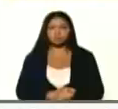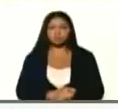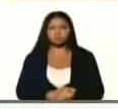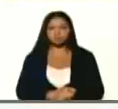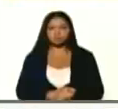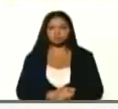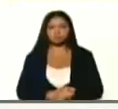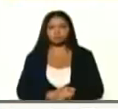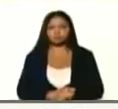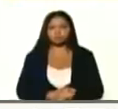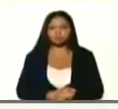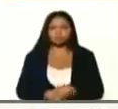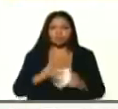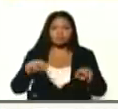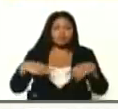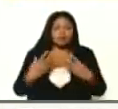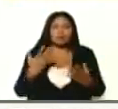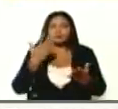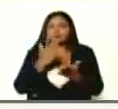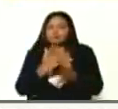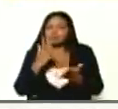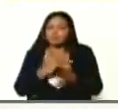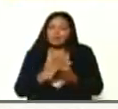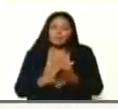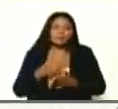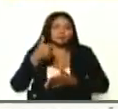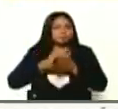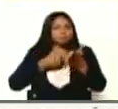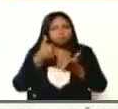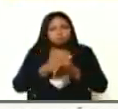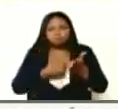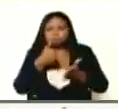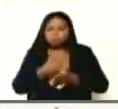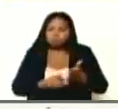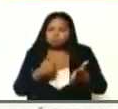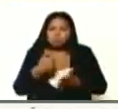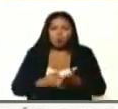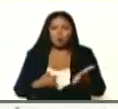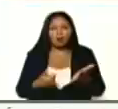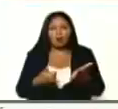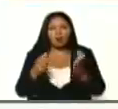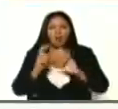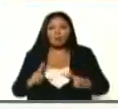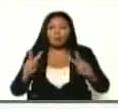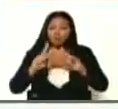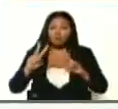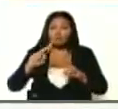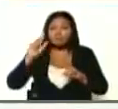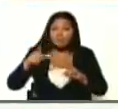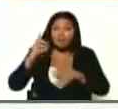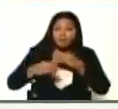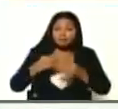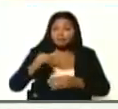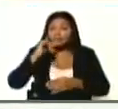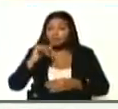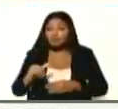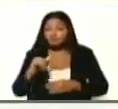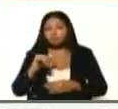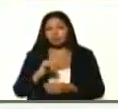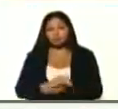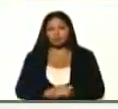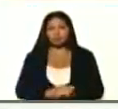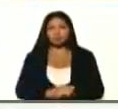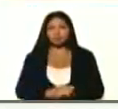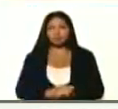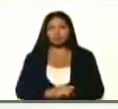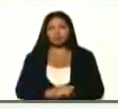a siempre insistir en ello. El valor de la denuncia. El